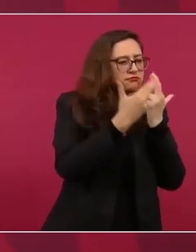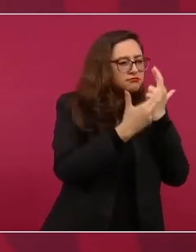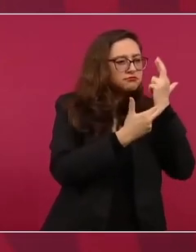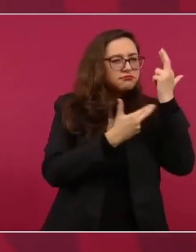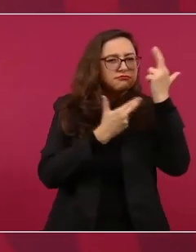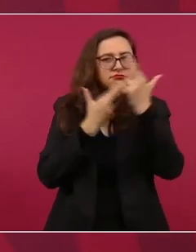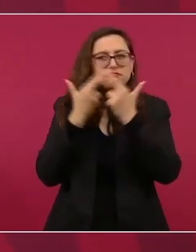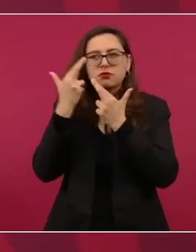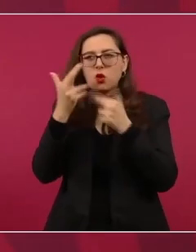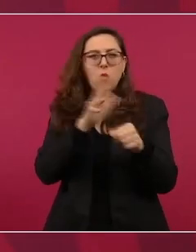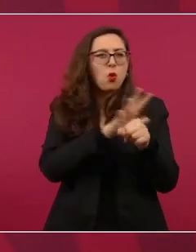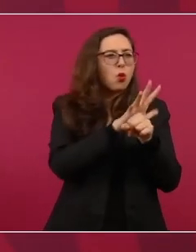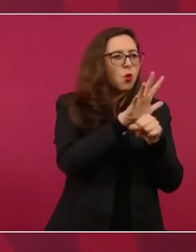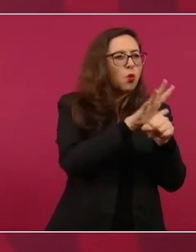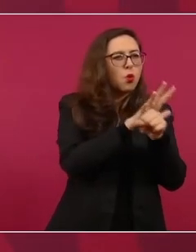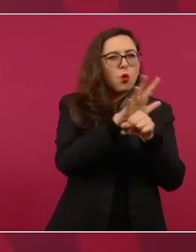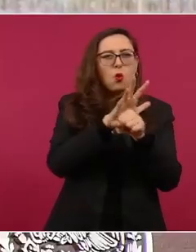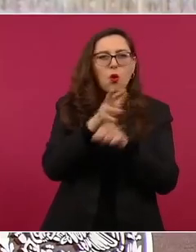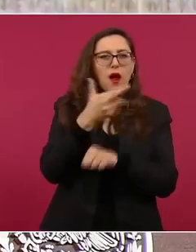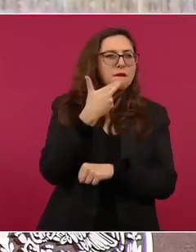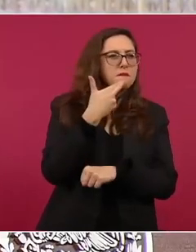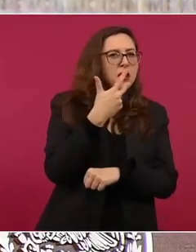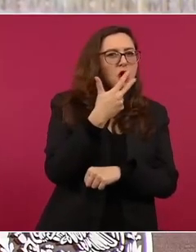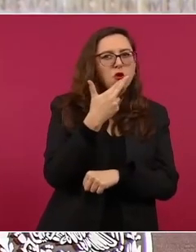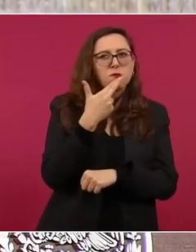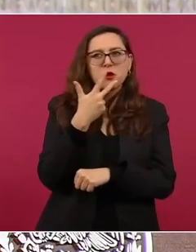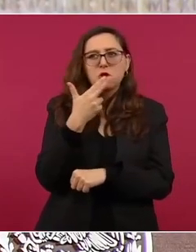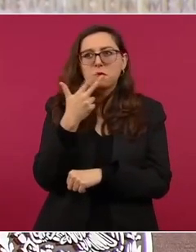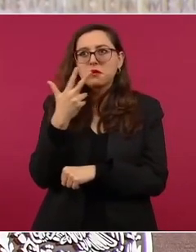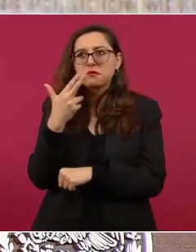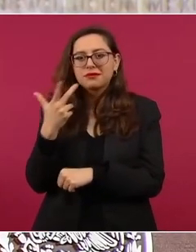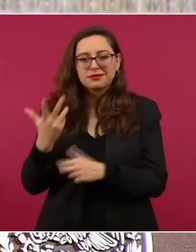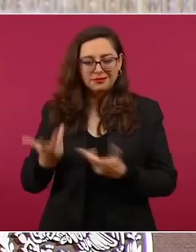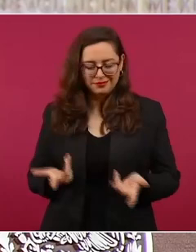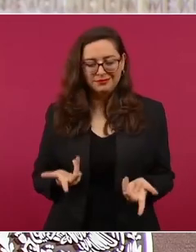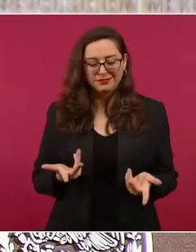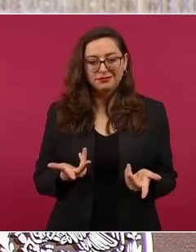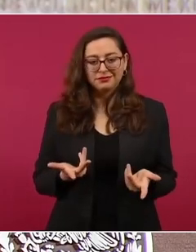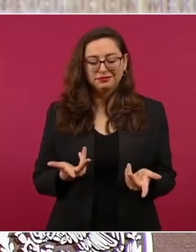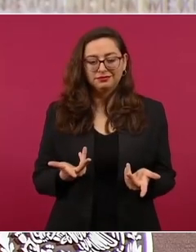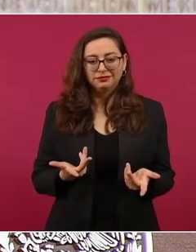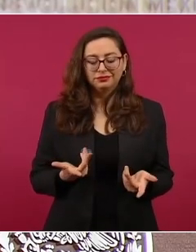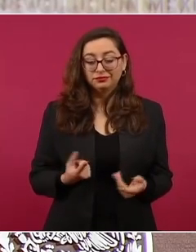que actúe en un país o en una región de un continente,